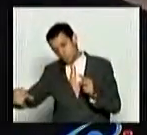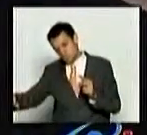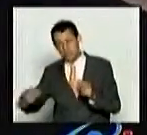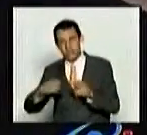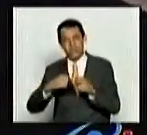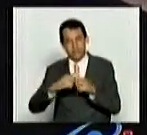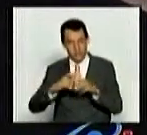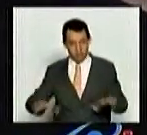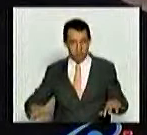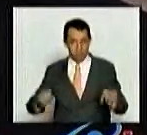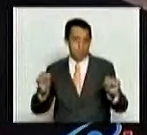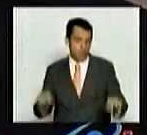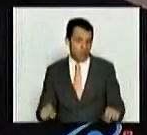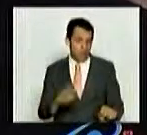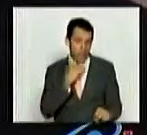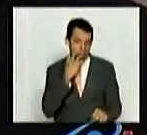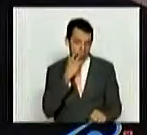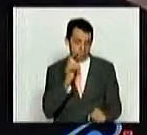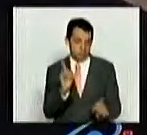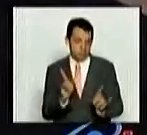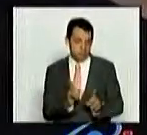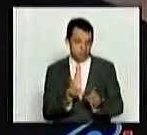músculo.